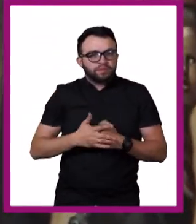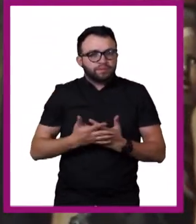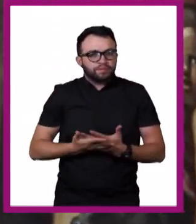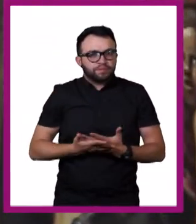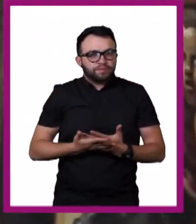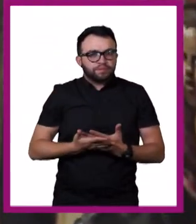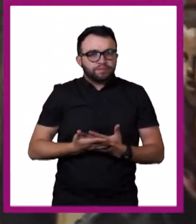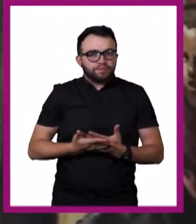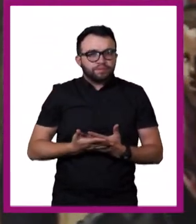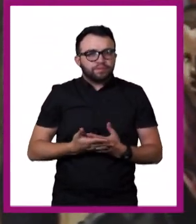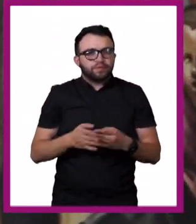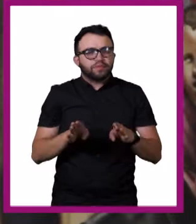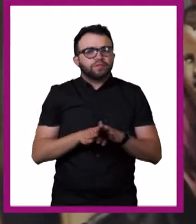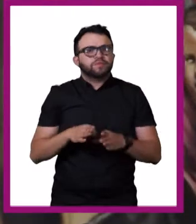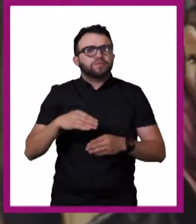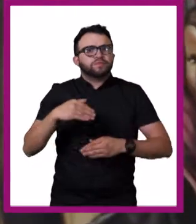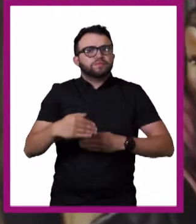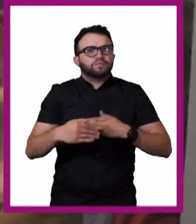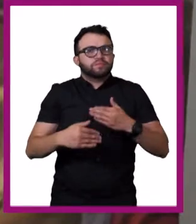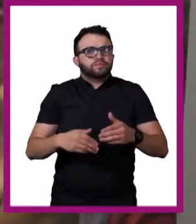proceso de un artista